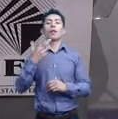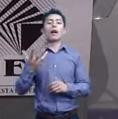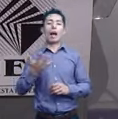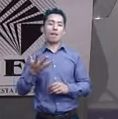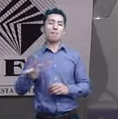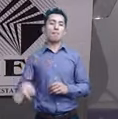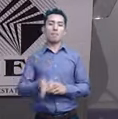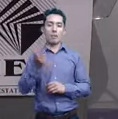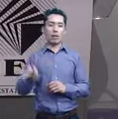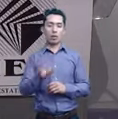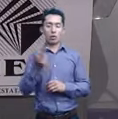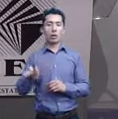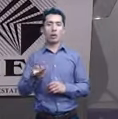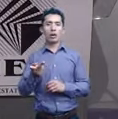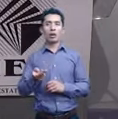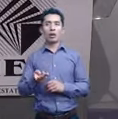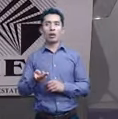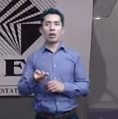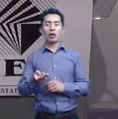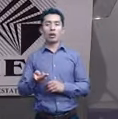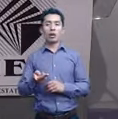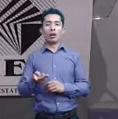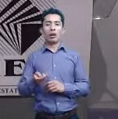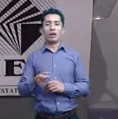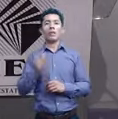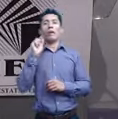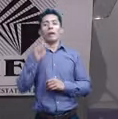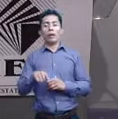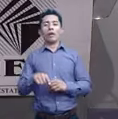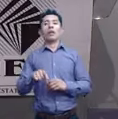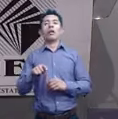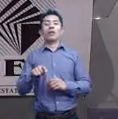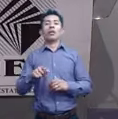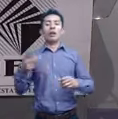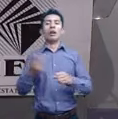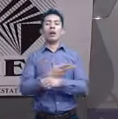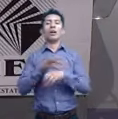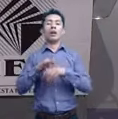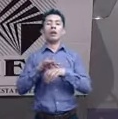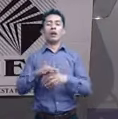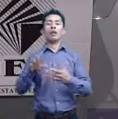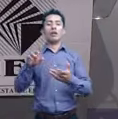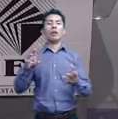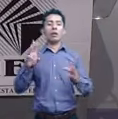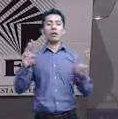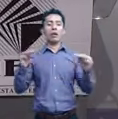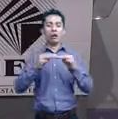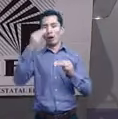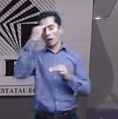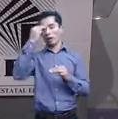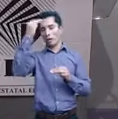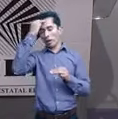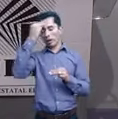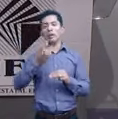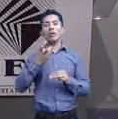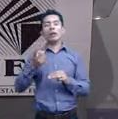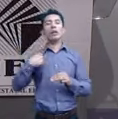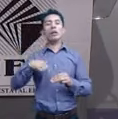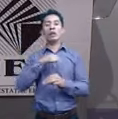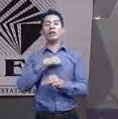un cuestionamiento. Es parte también de lo que se ha vivido en el municipio de Mixquiahuala de Juárez, así que